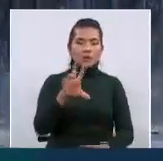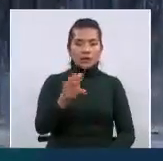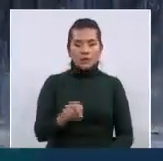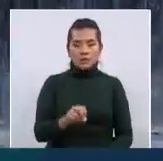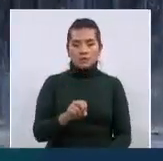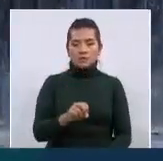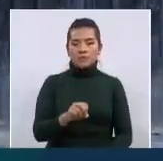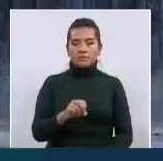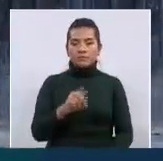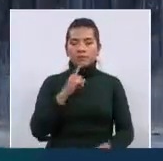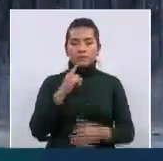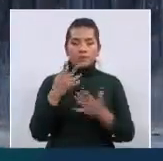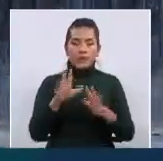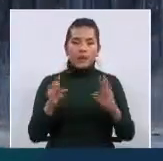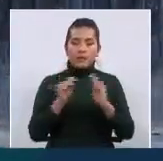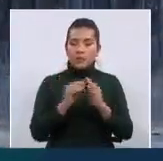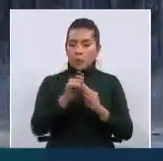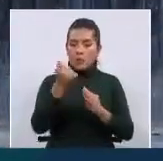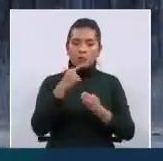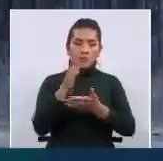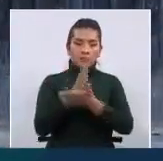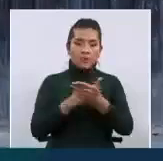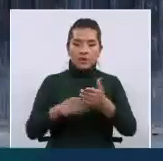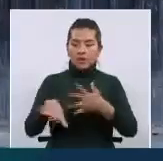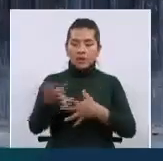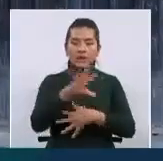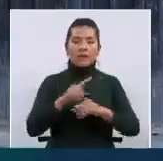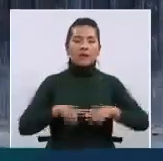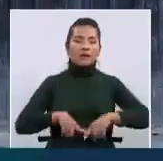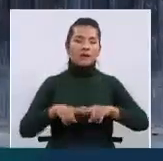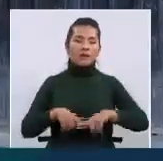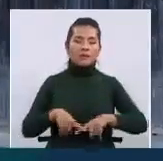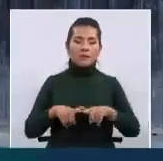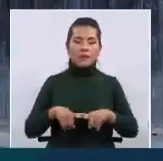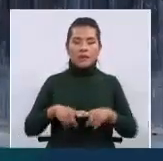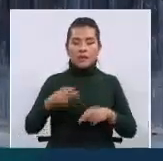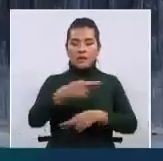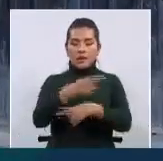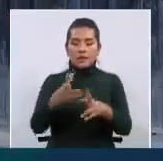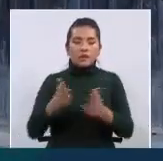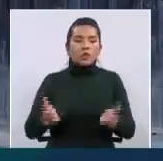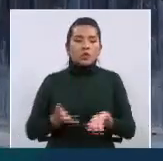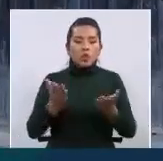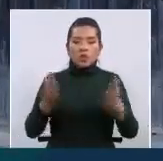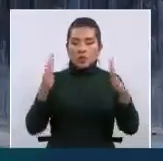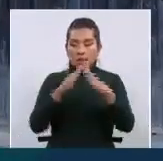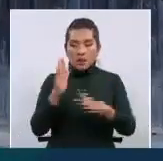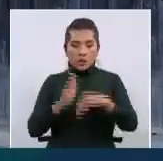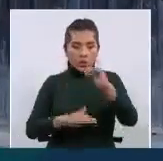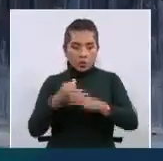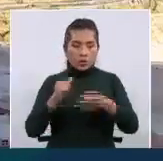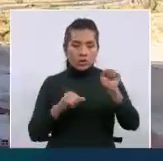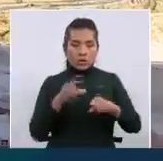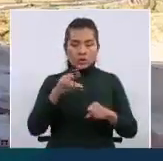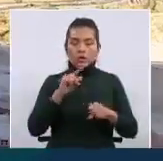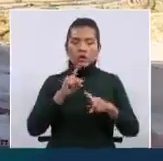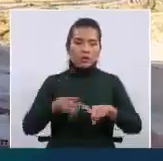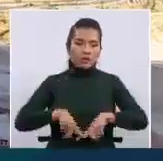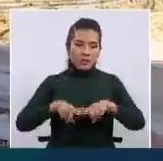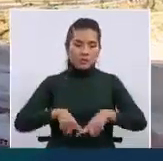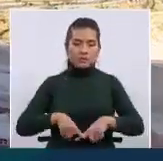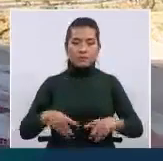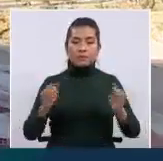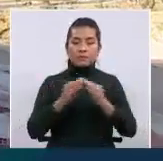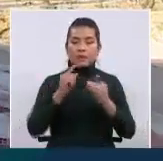sí. Y no sé, los demás, según el terreno, la casa que tienen, creo que están pagando también. Además,